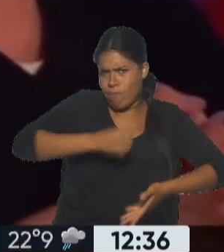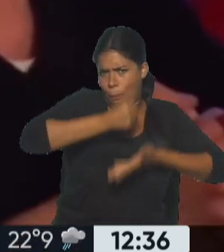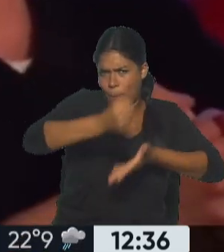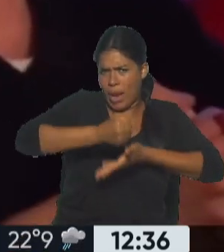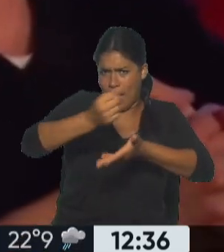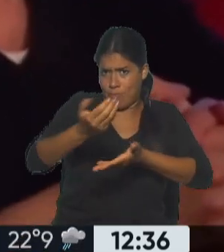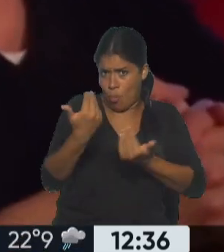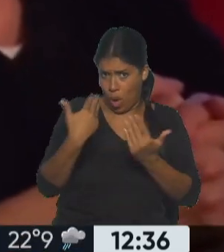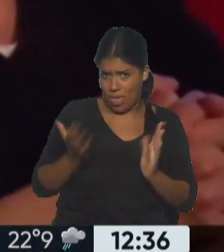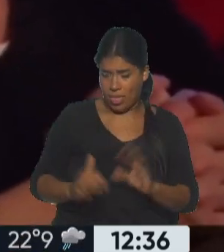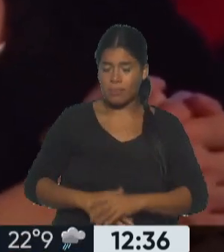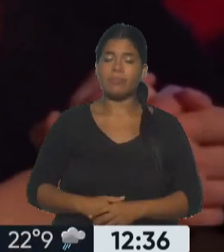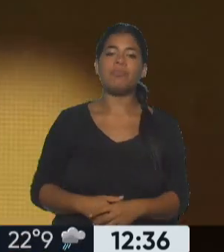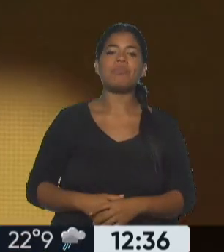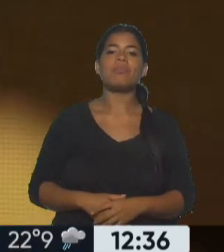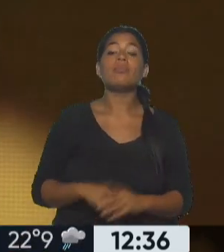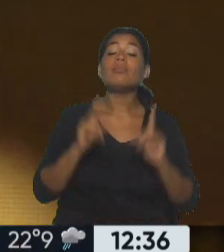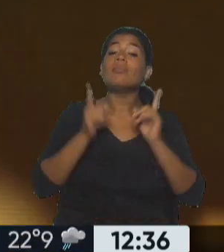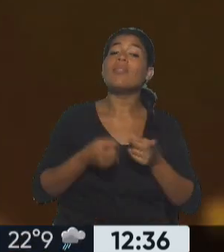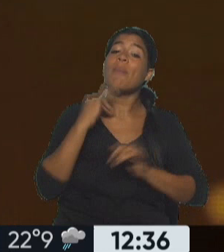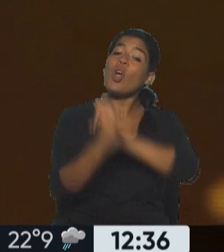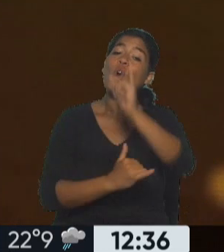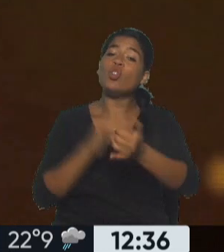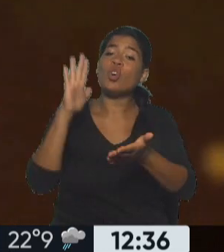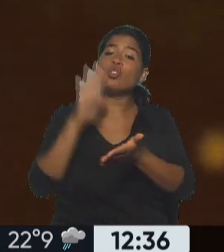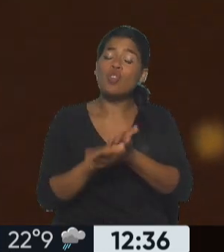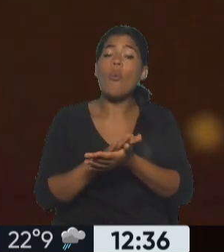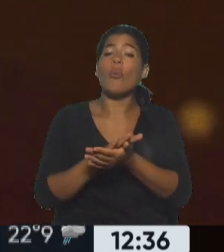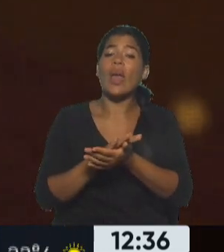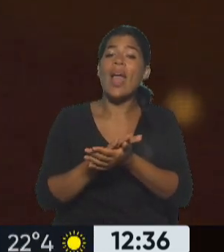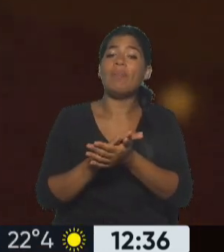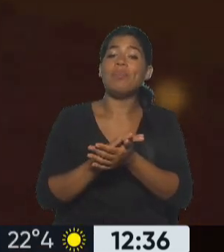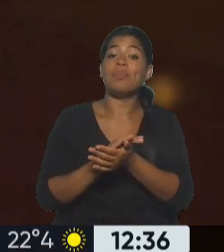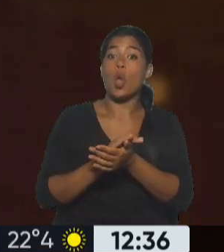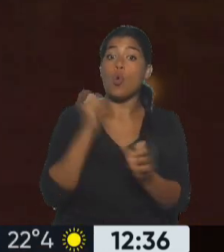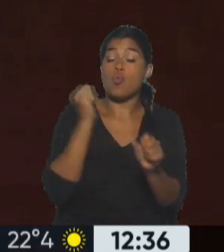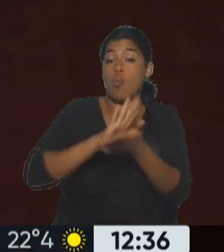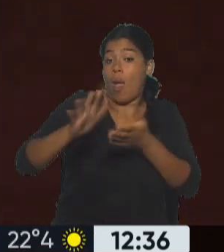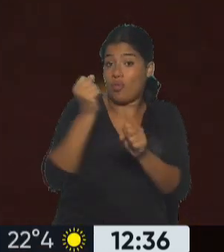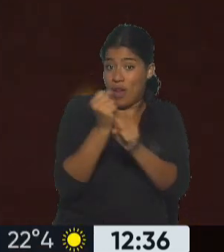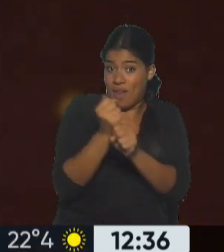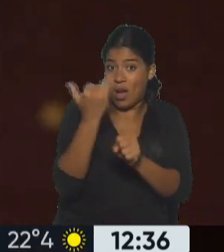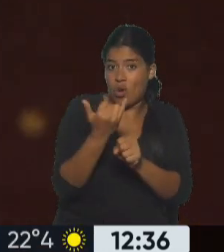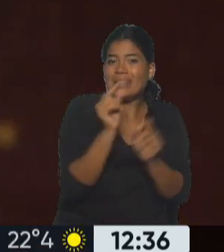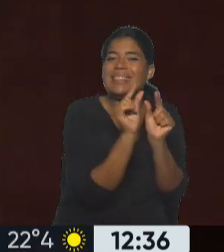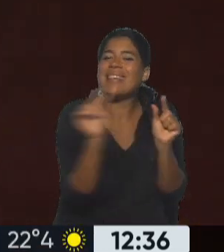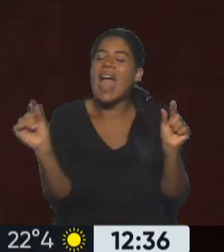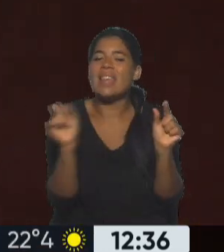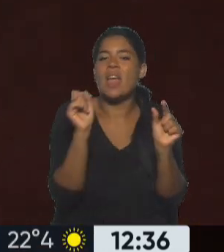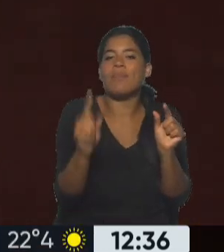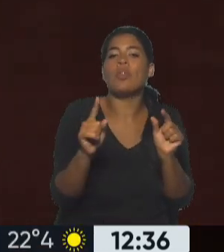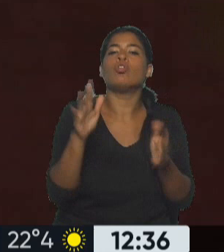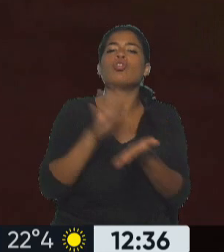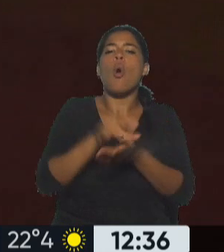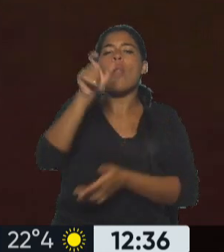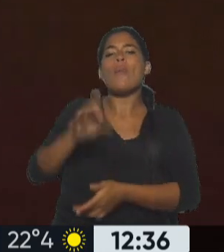ayer que está trabajando en una serie sobre la vida de Napoleón Bonaparte, sobre un guión de Stanley Kubrick. Un director